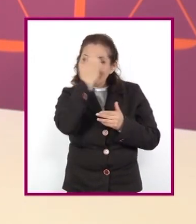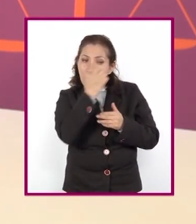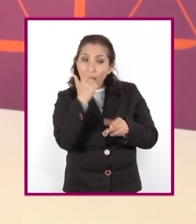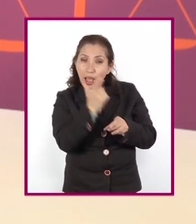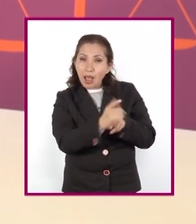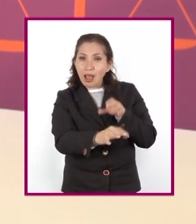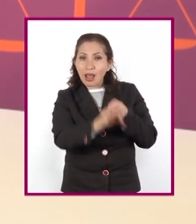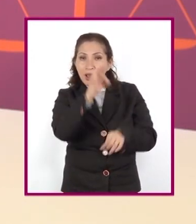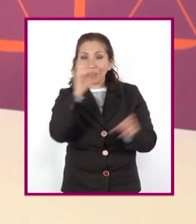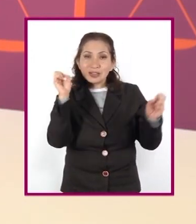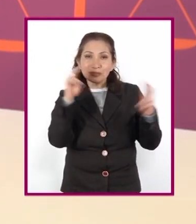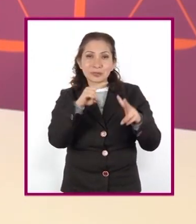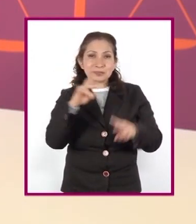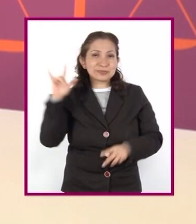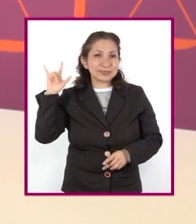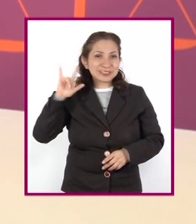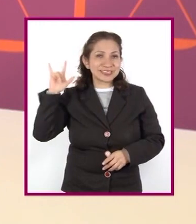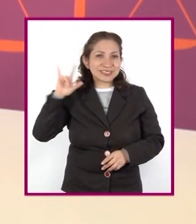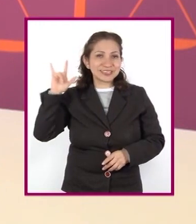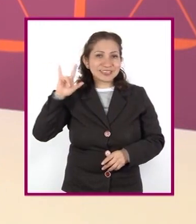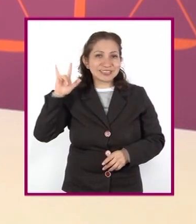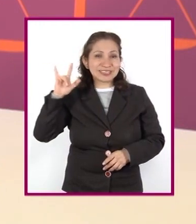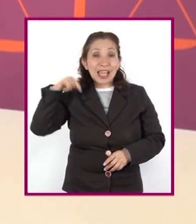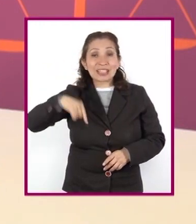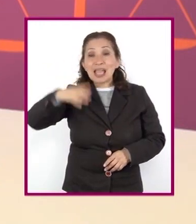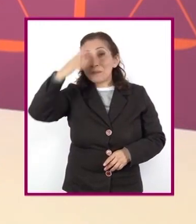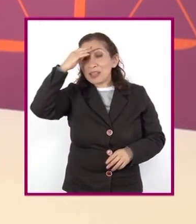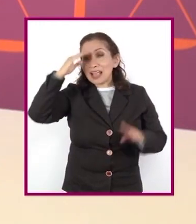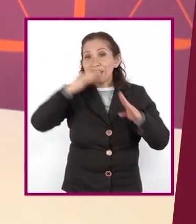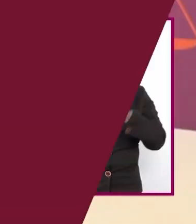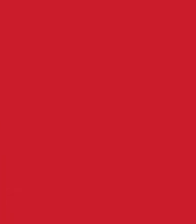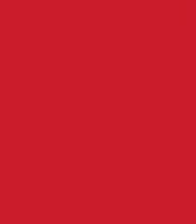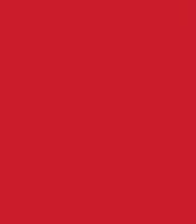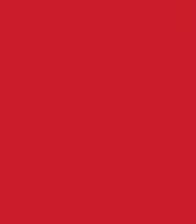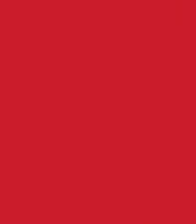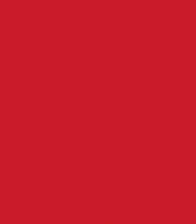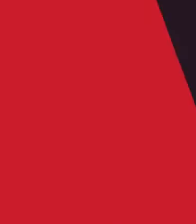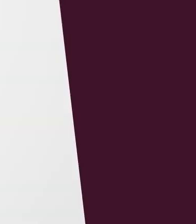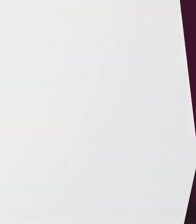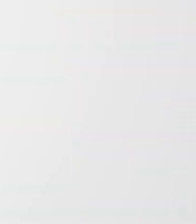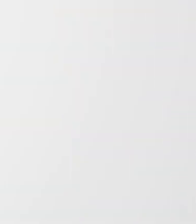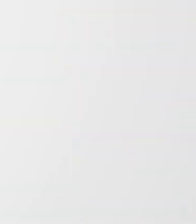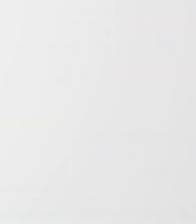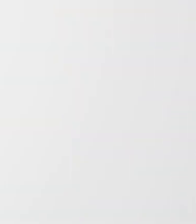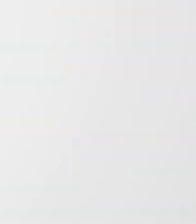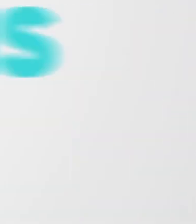descubrir. Hasta la próxima en Aprende en Casa 2.